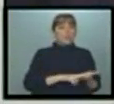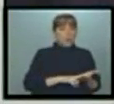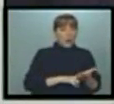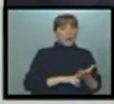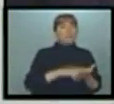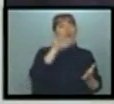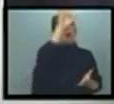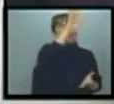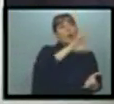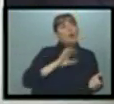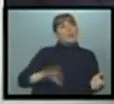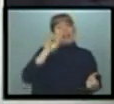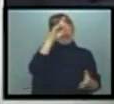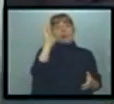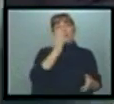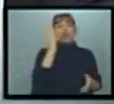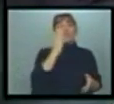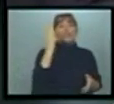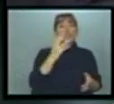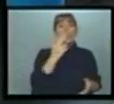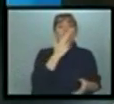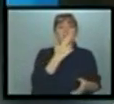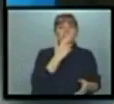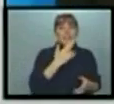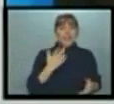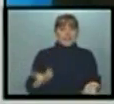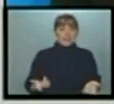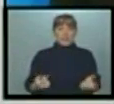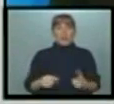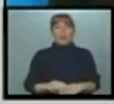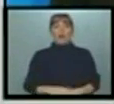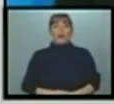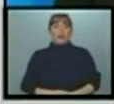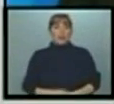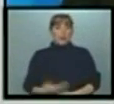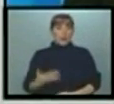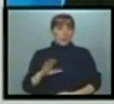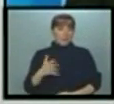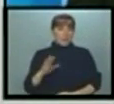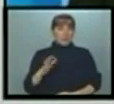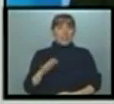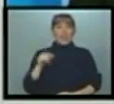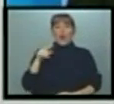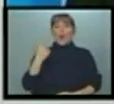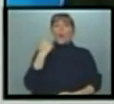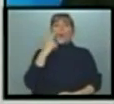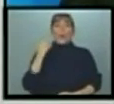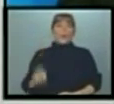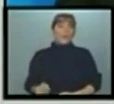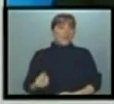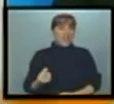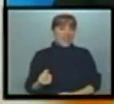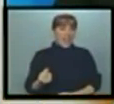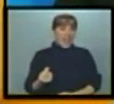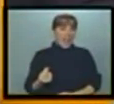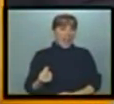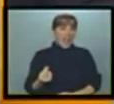provincias productoras de tabaco. Bueno, vos fíjate que un consumo promedio de un paquete por día, entonces, te lleva a casi, vos decís, 48 pesos